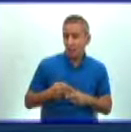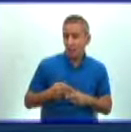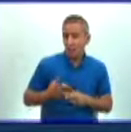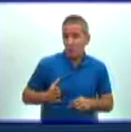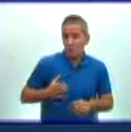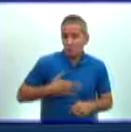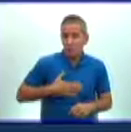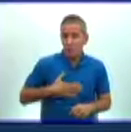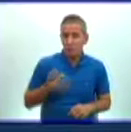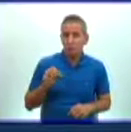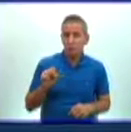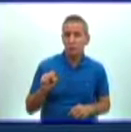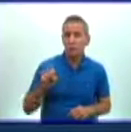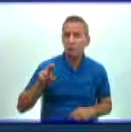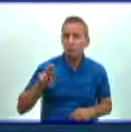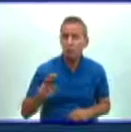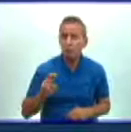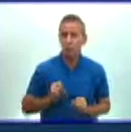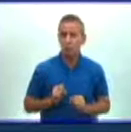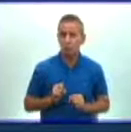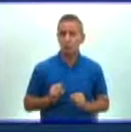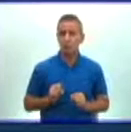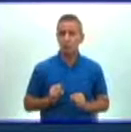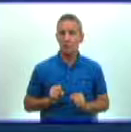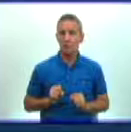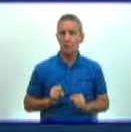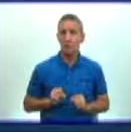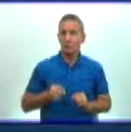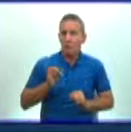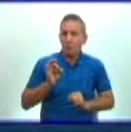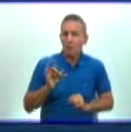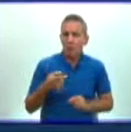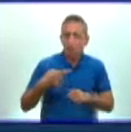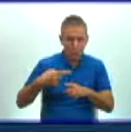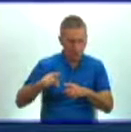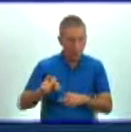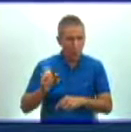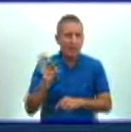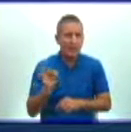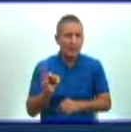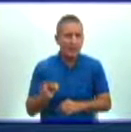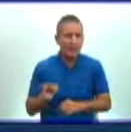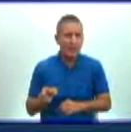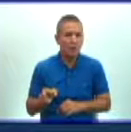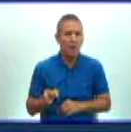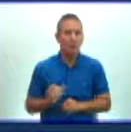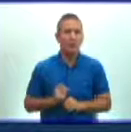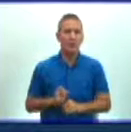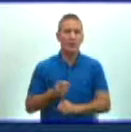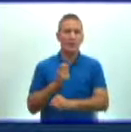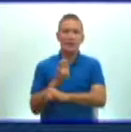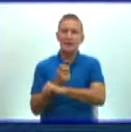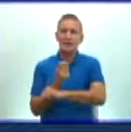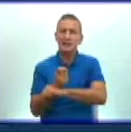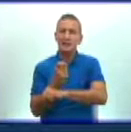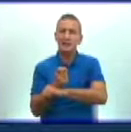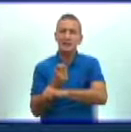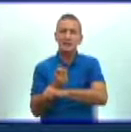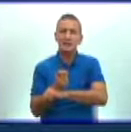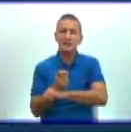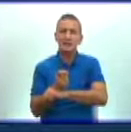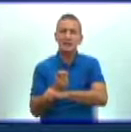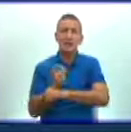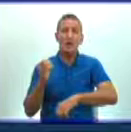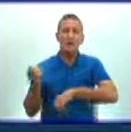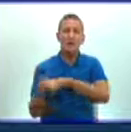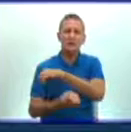verdadero educador. Fíjense, con esta expresión, verdadero educador, está